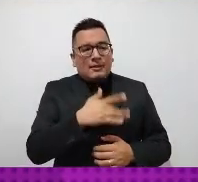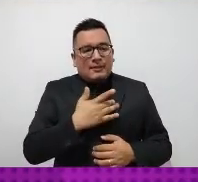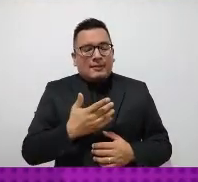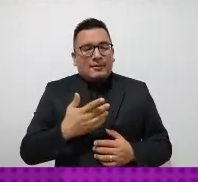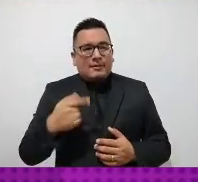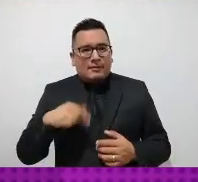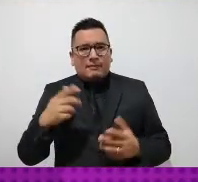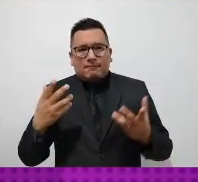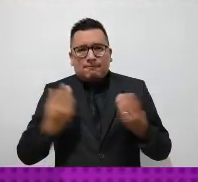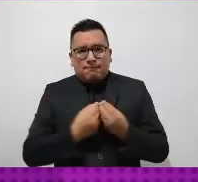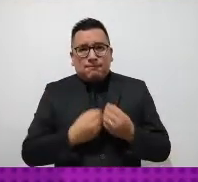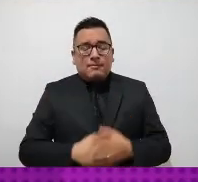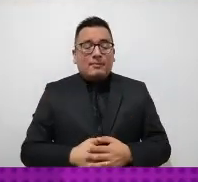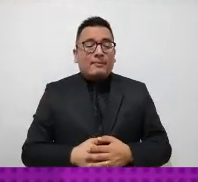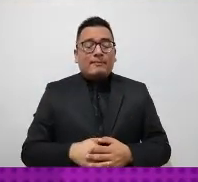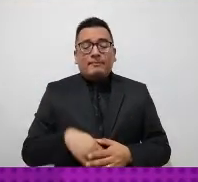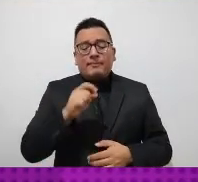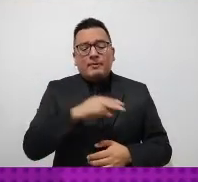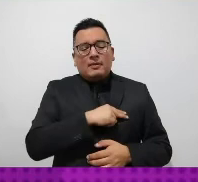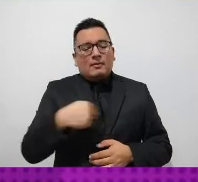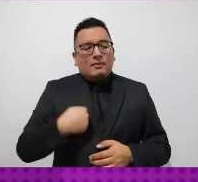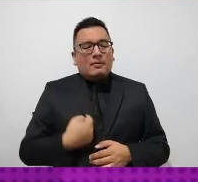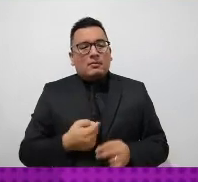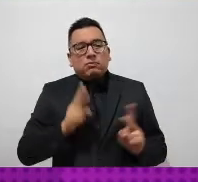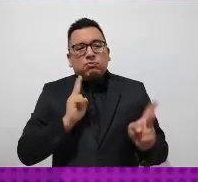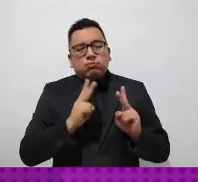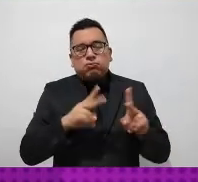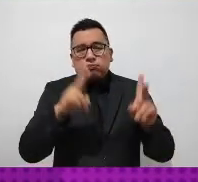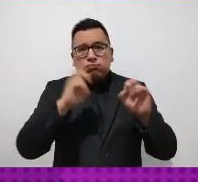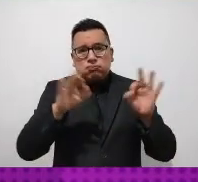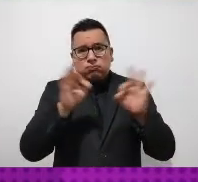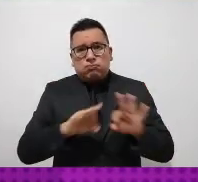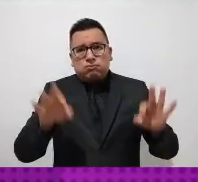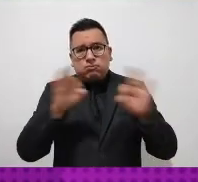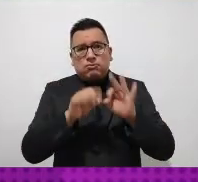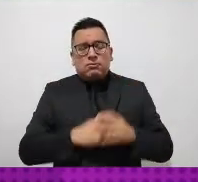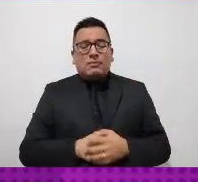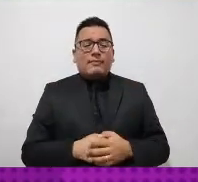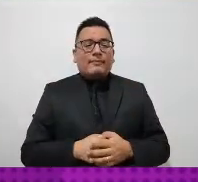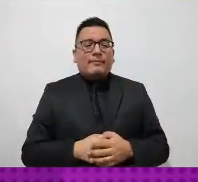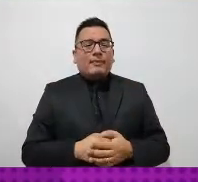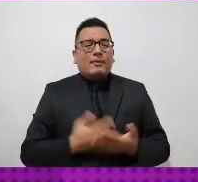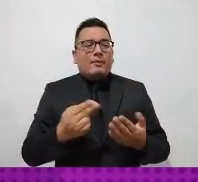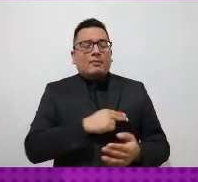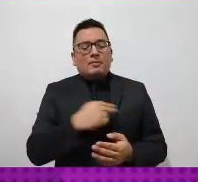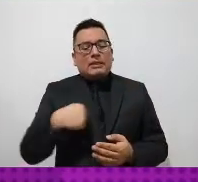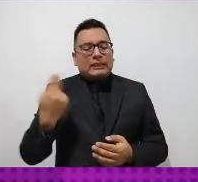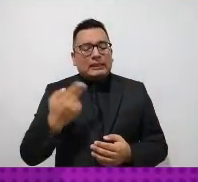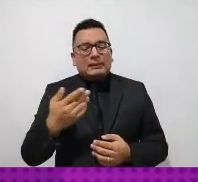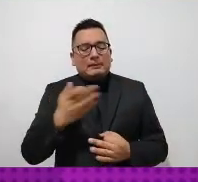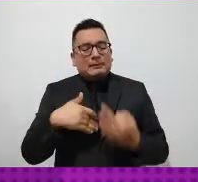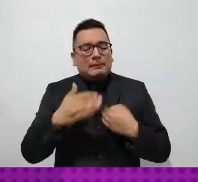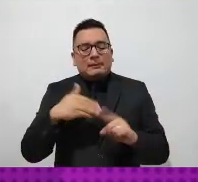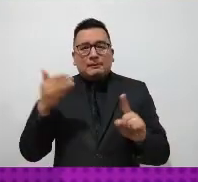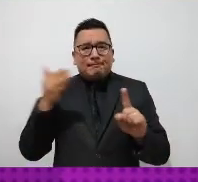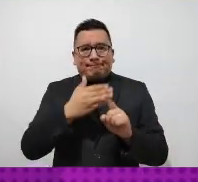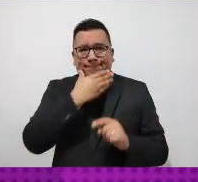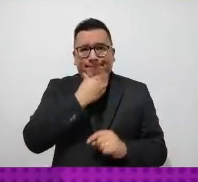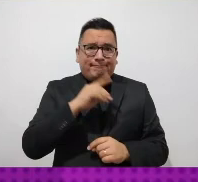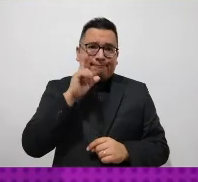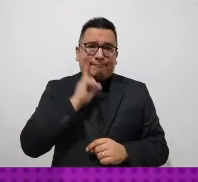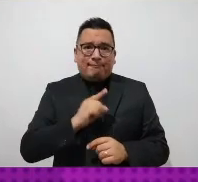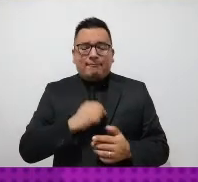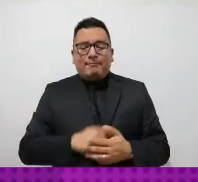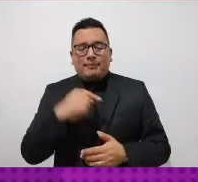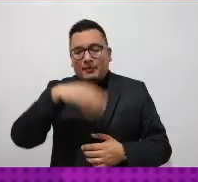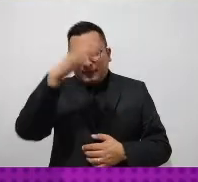invitación para estar aquí en La Urna y sobre todo platicar de este tema tan importante y en el que tenemos que trabajar mucho hombres y